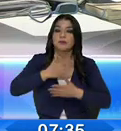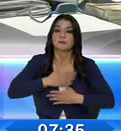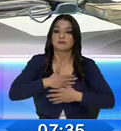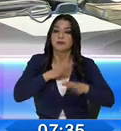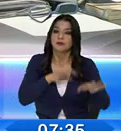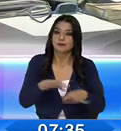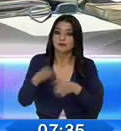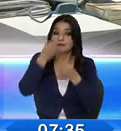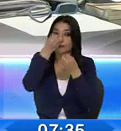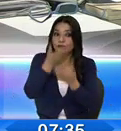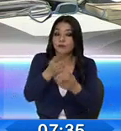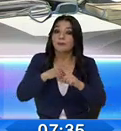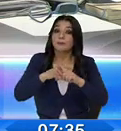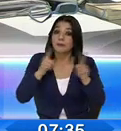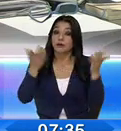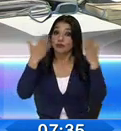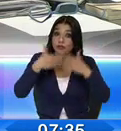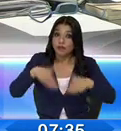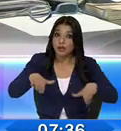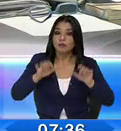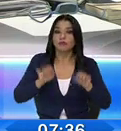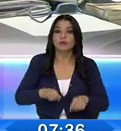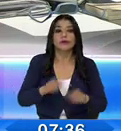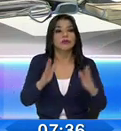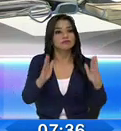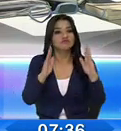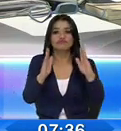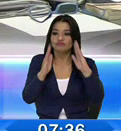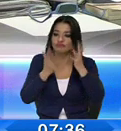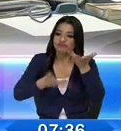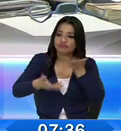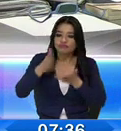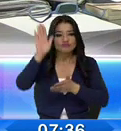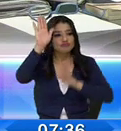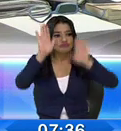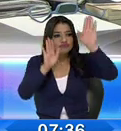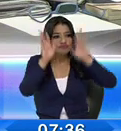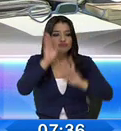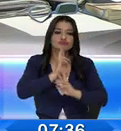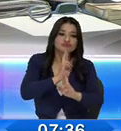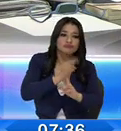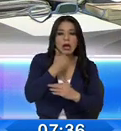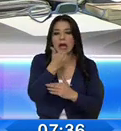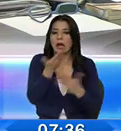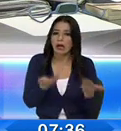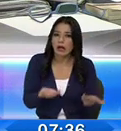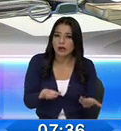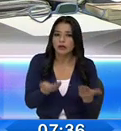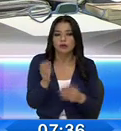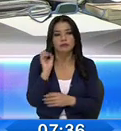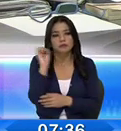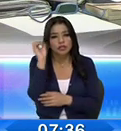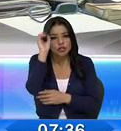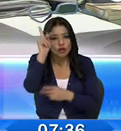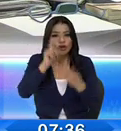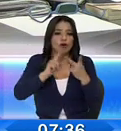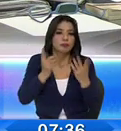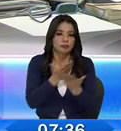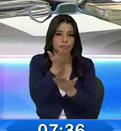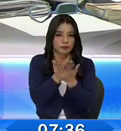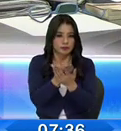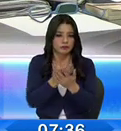informe pero que luego tenga la capacidad de escuchar de tomar en cuenta lo que diga la ciudadanía a los sectores sociales y también